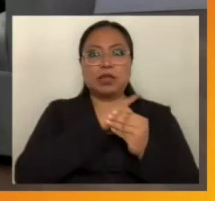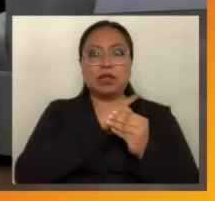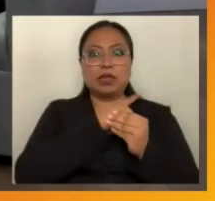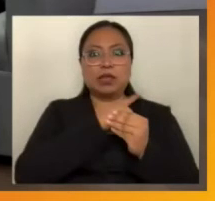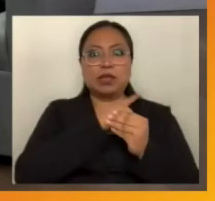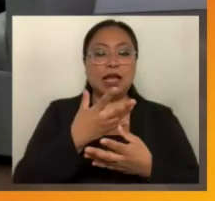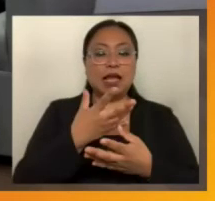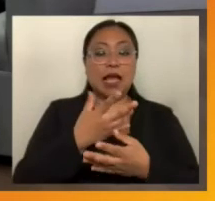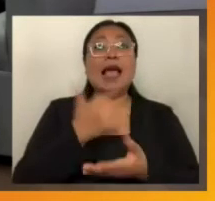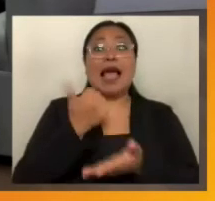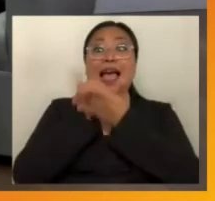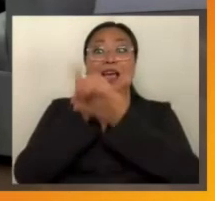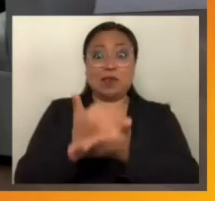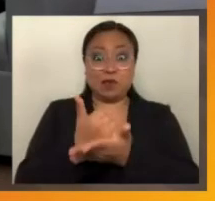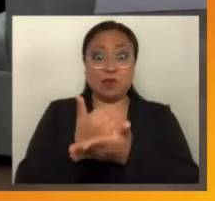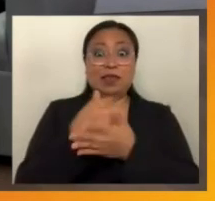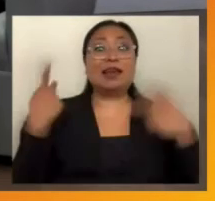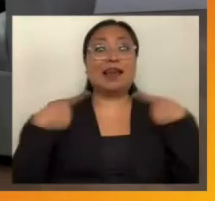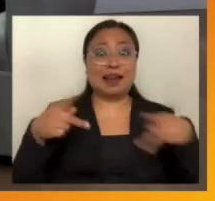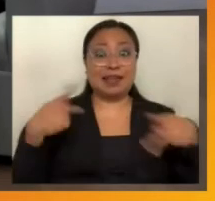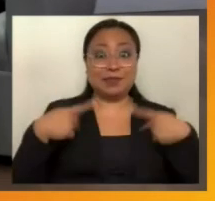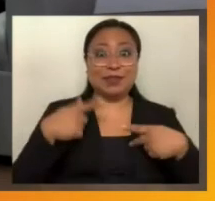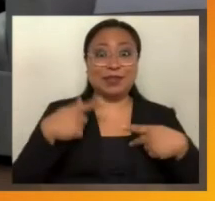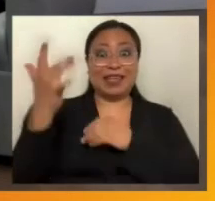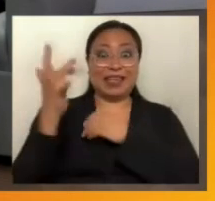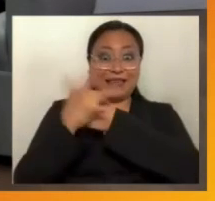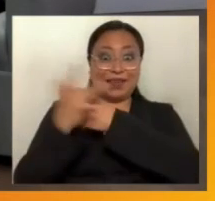salvado a alguien. Entonces,